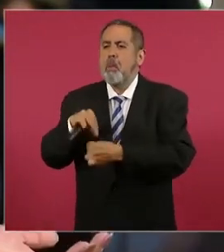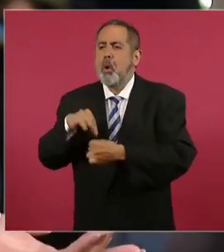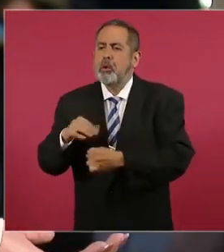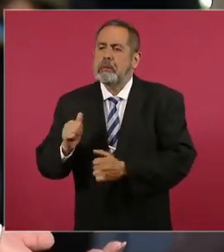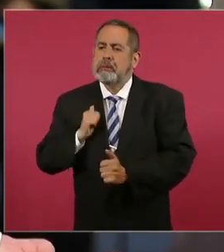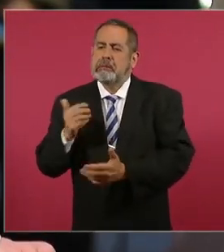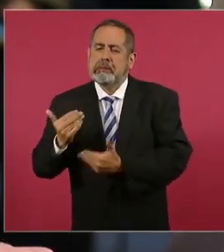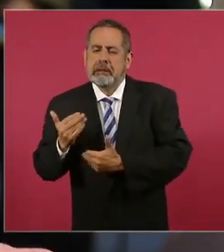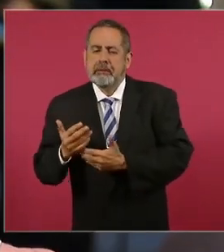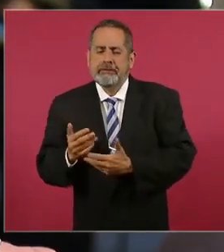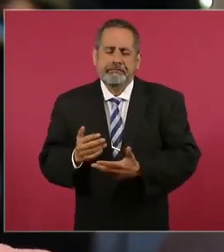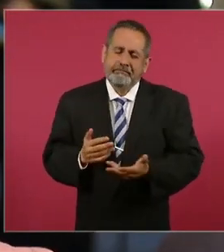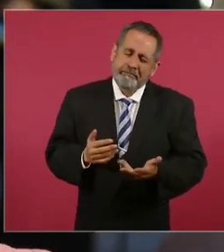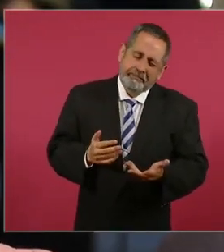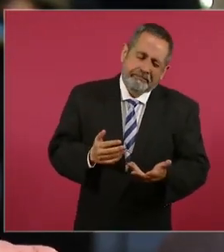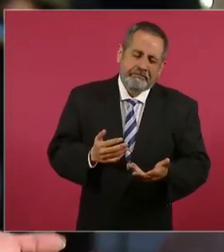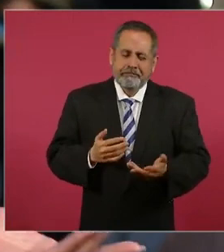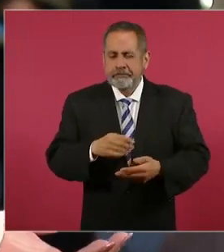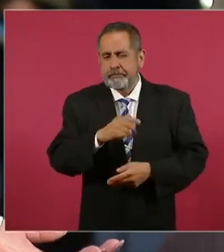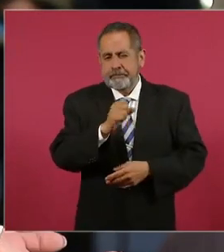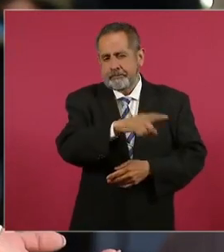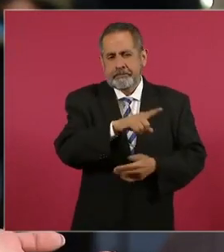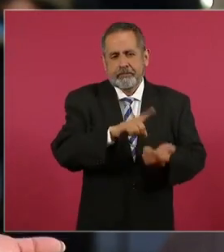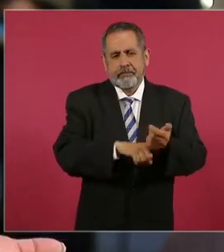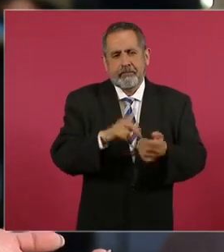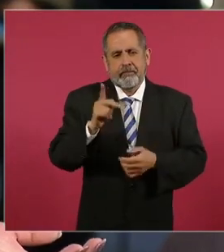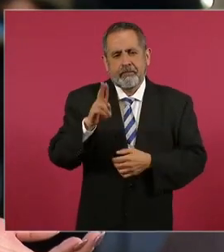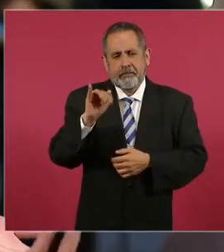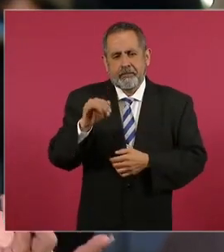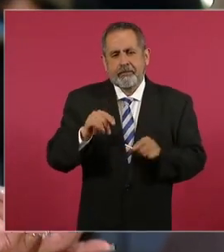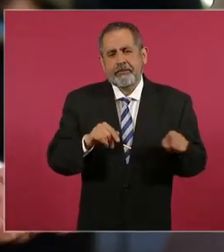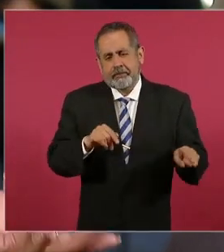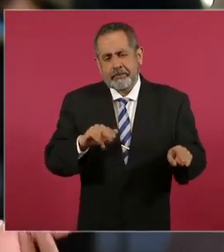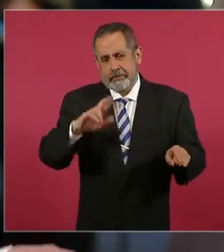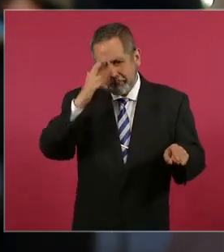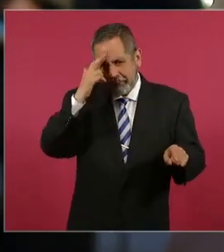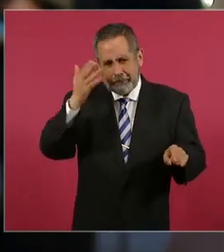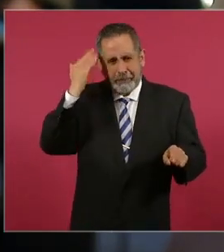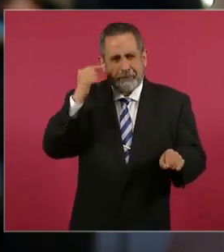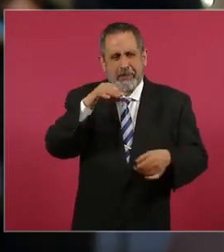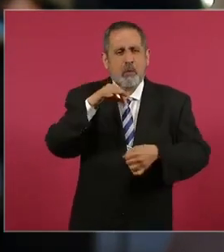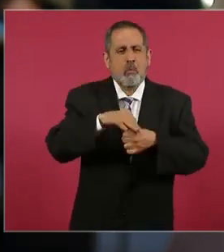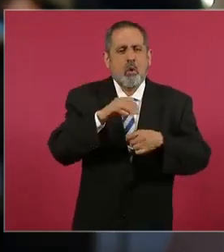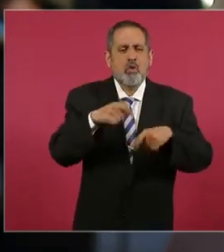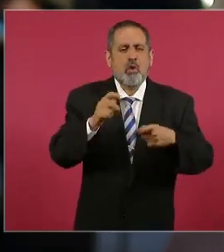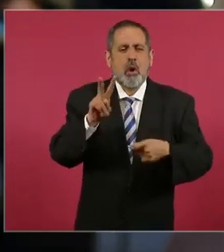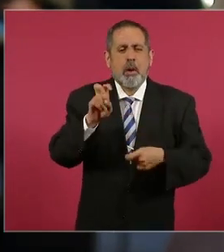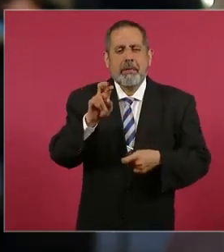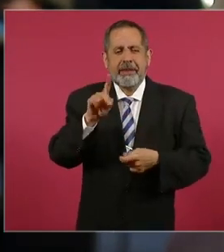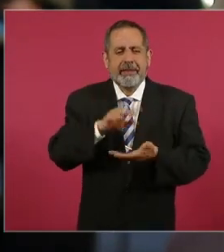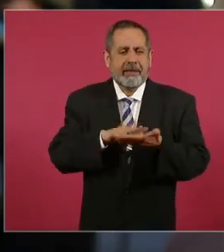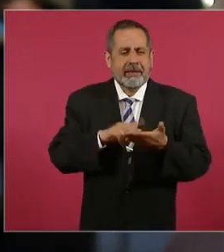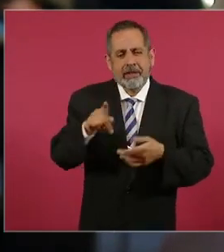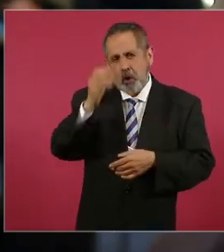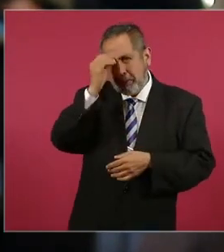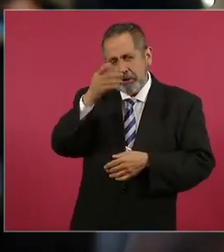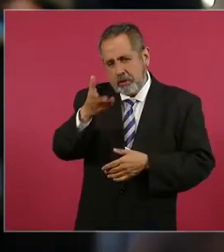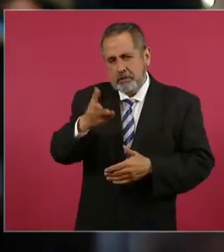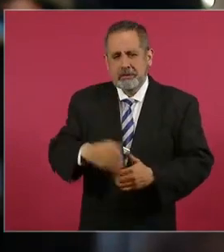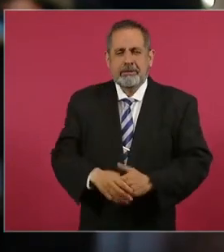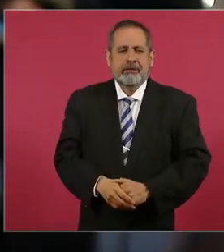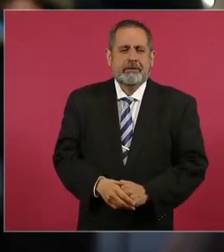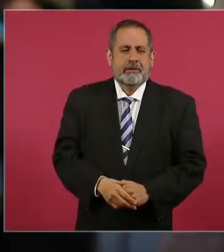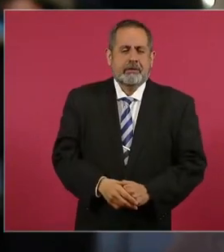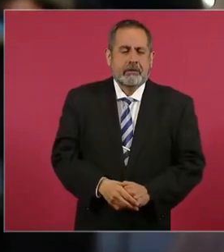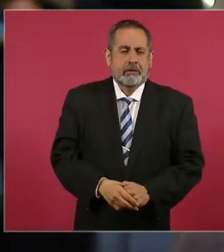ellos lo hicieron, como el PRI lo hizo, recordando lo del voto verde. ¿Qué opinión le merece esto?